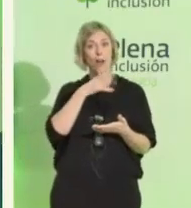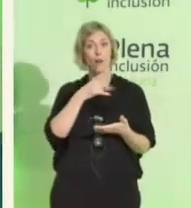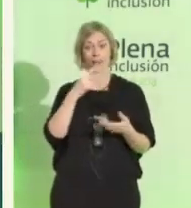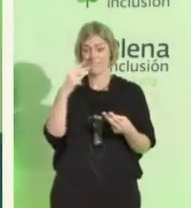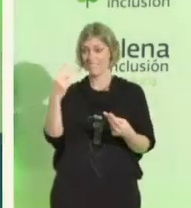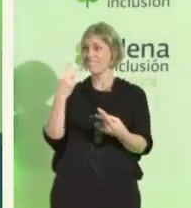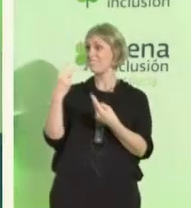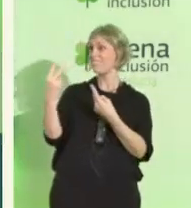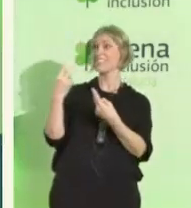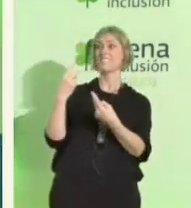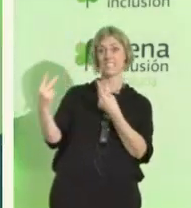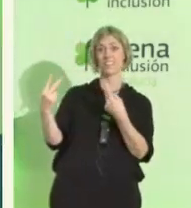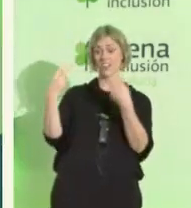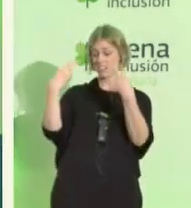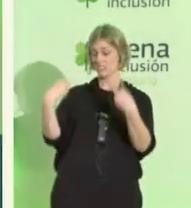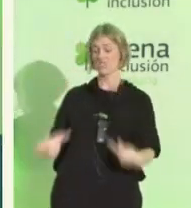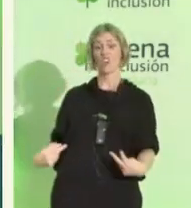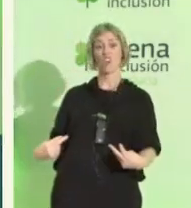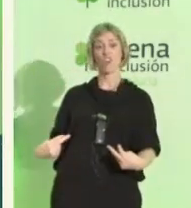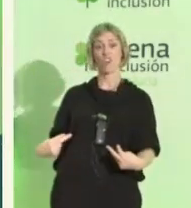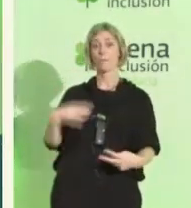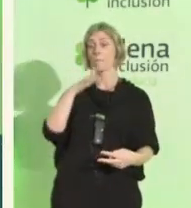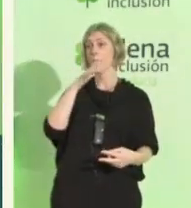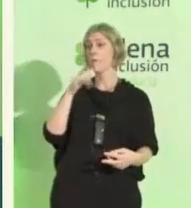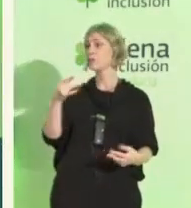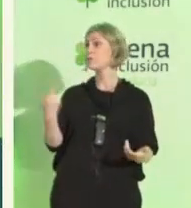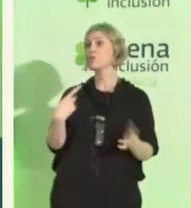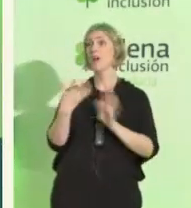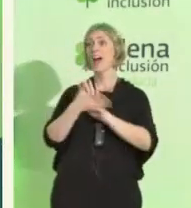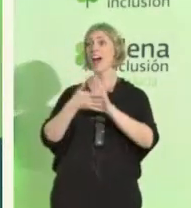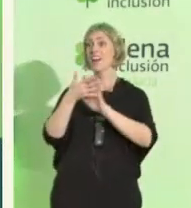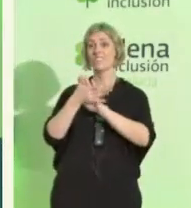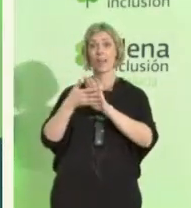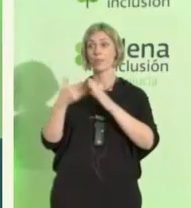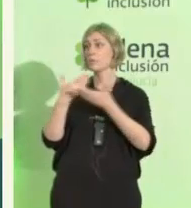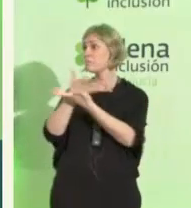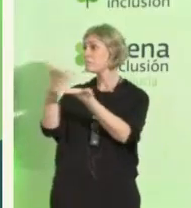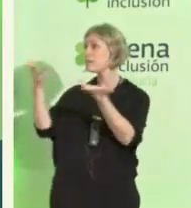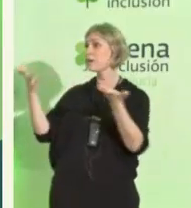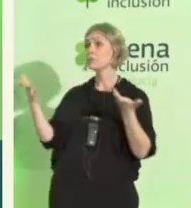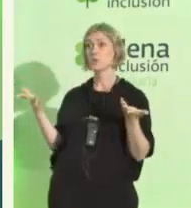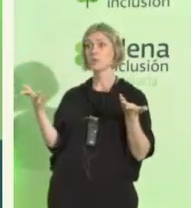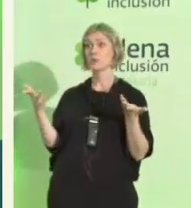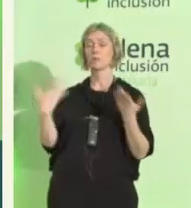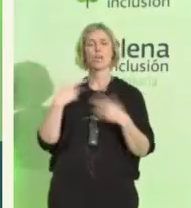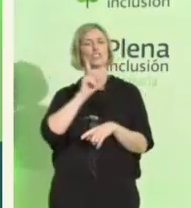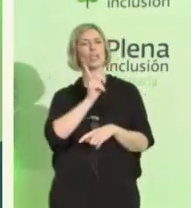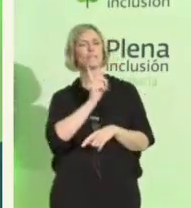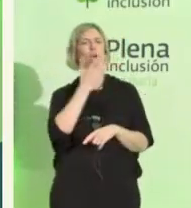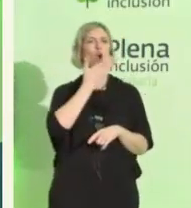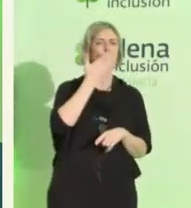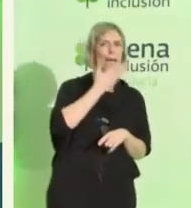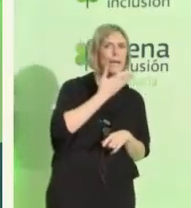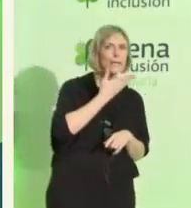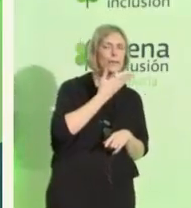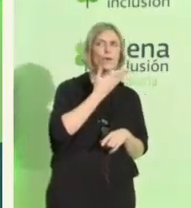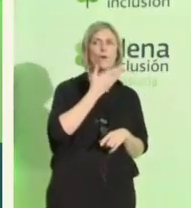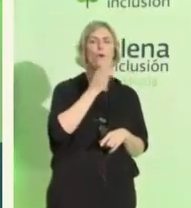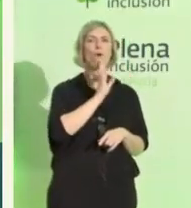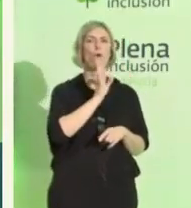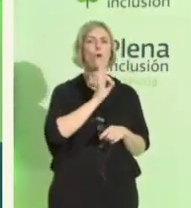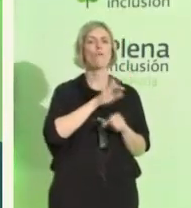estoy hablando para ustedes para que puedan incluir no solamente en los colegios no solamente